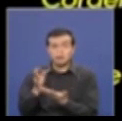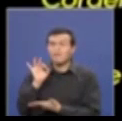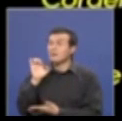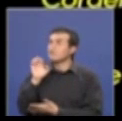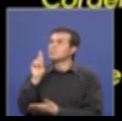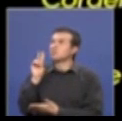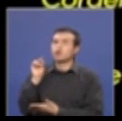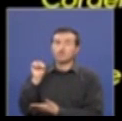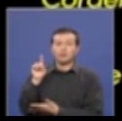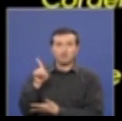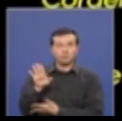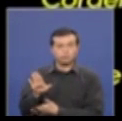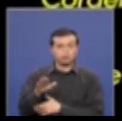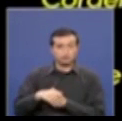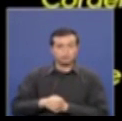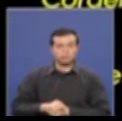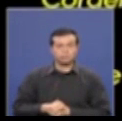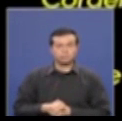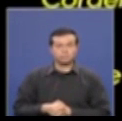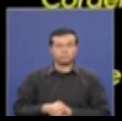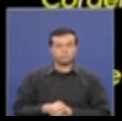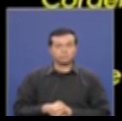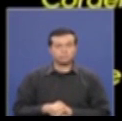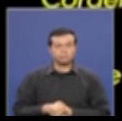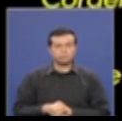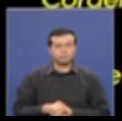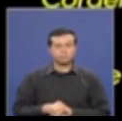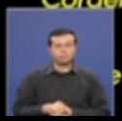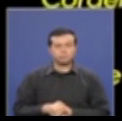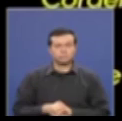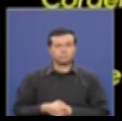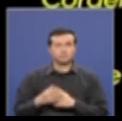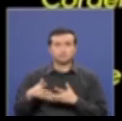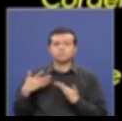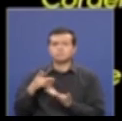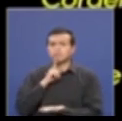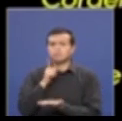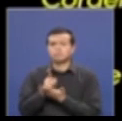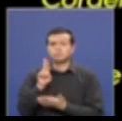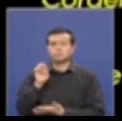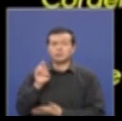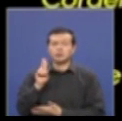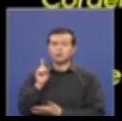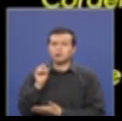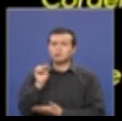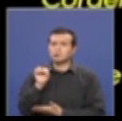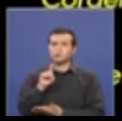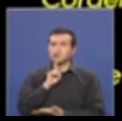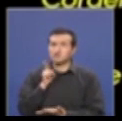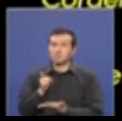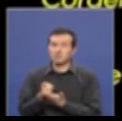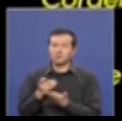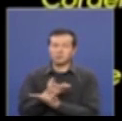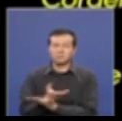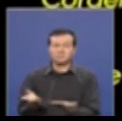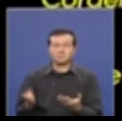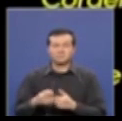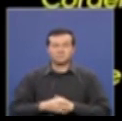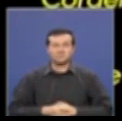Ney. Frente a eso, Meller me dijo que yo no lo dejaba dormir. Y lo mismo